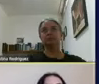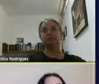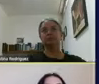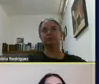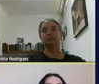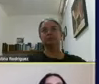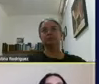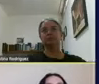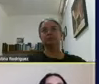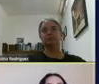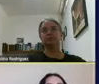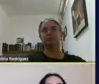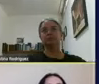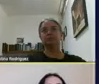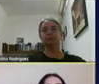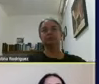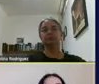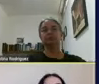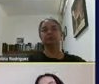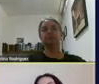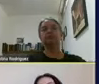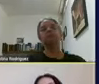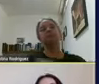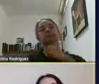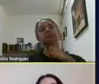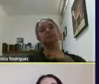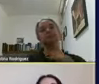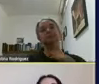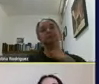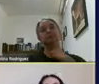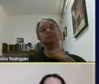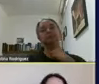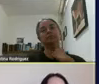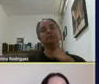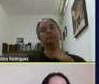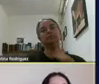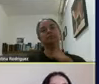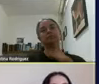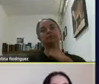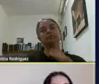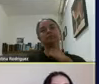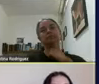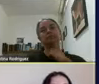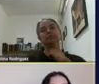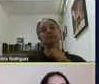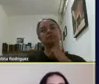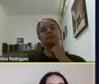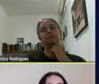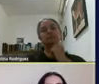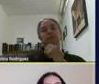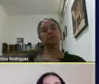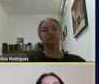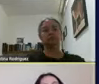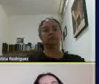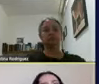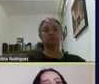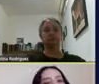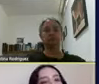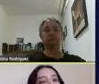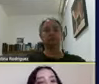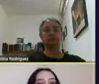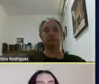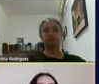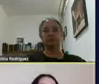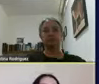de esguince más alto, se puede pedir la radiografía, la resonancia magnética para saber de qué grado estamos hablando. En